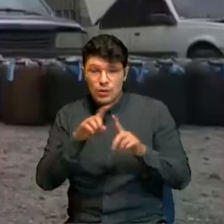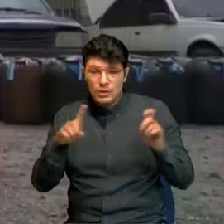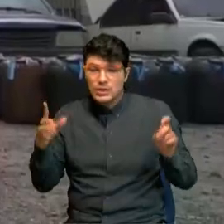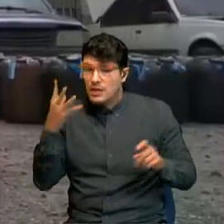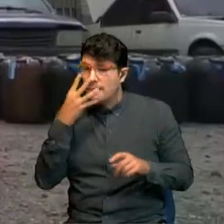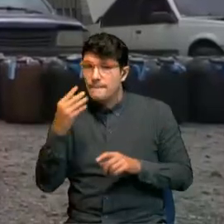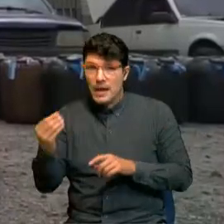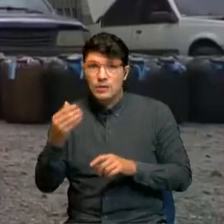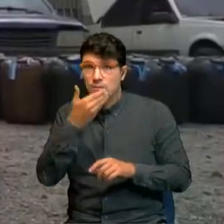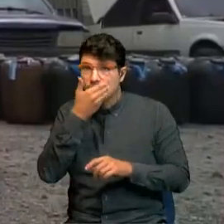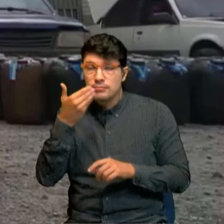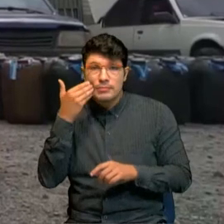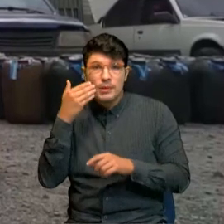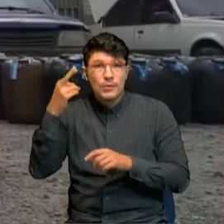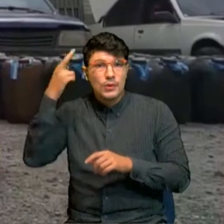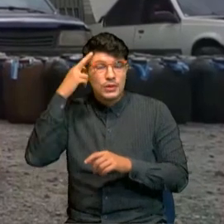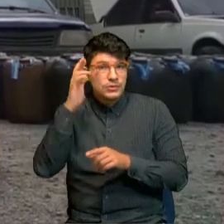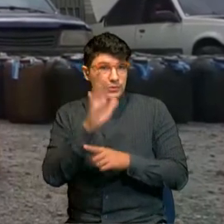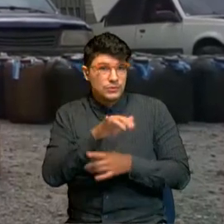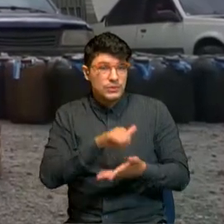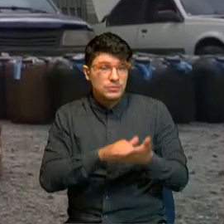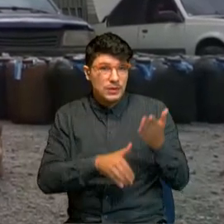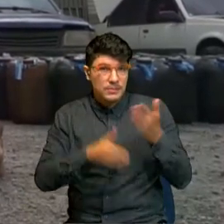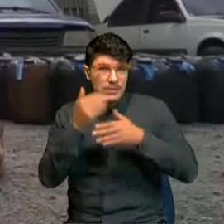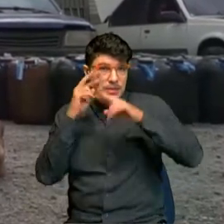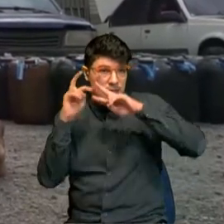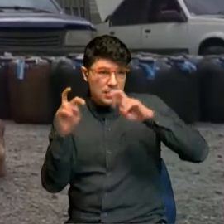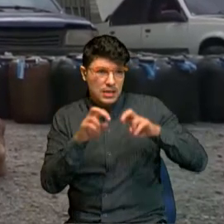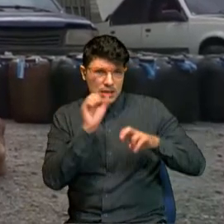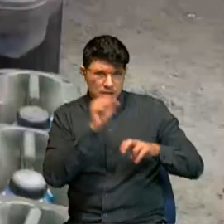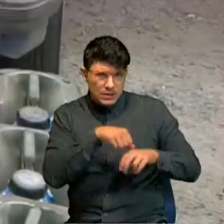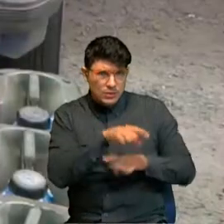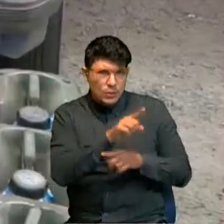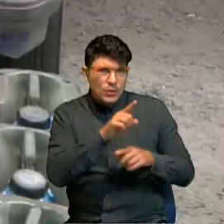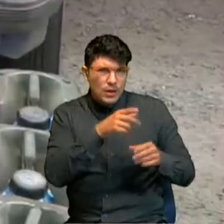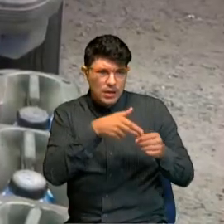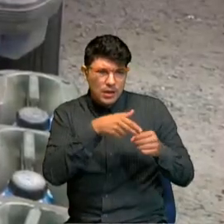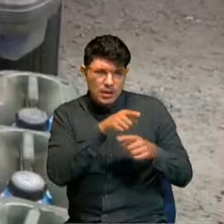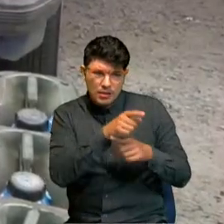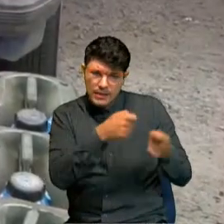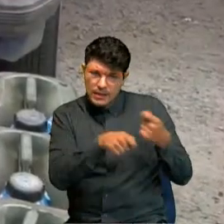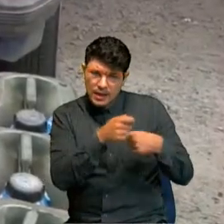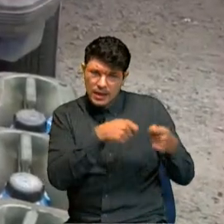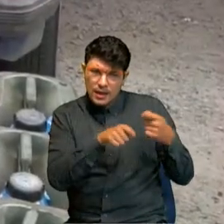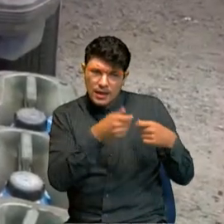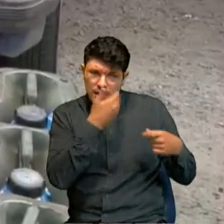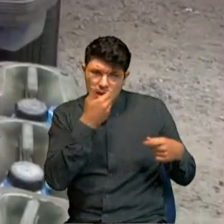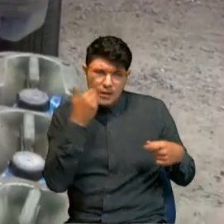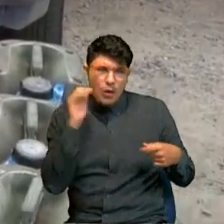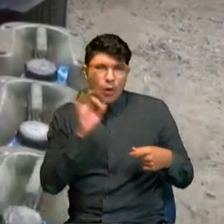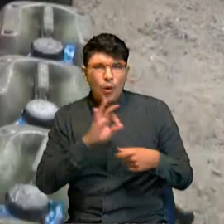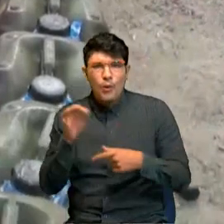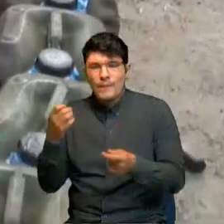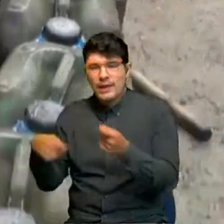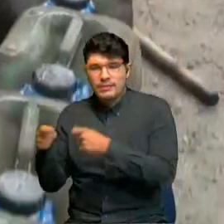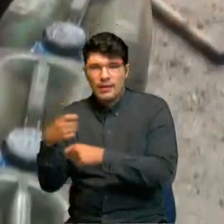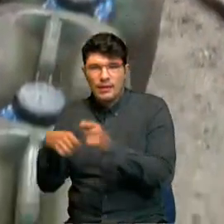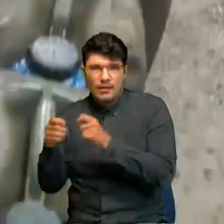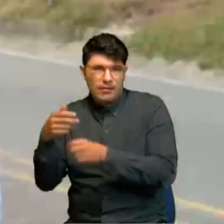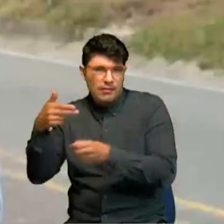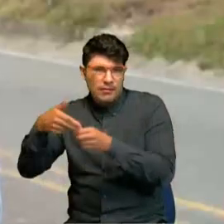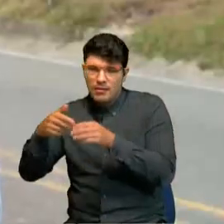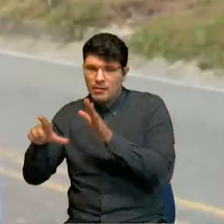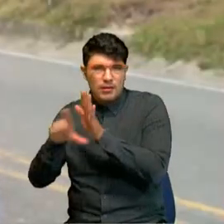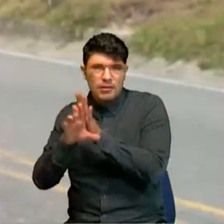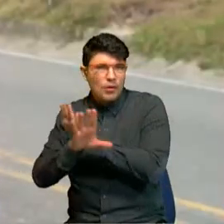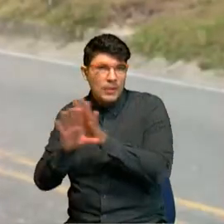autoridades a iniciar la investigación para determinar si tenía este fin o si haría parte de alguna distribución comercial ilegal en el casco urbano.